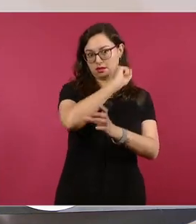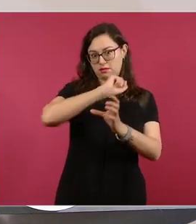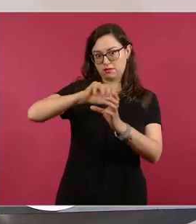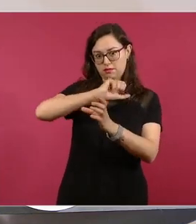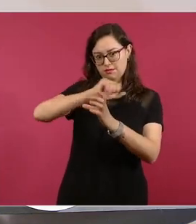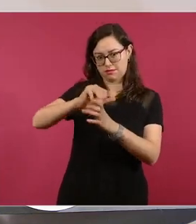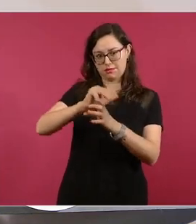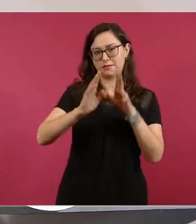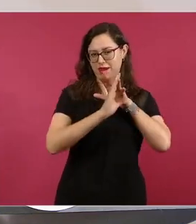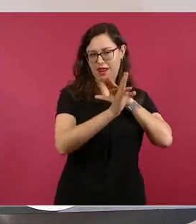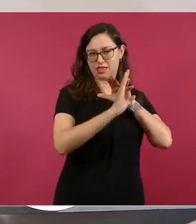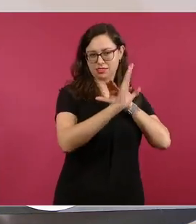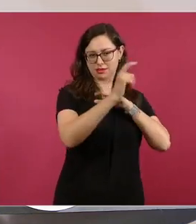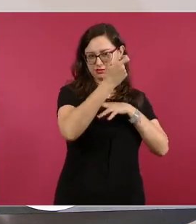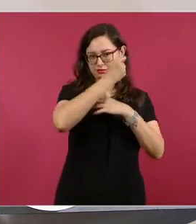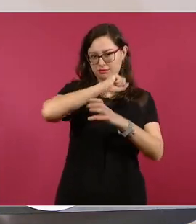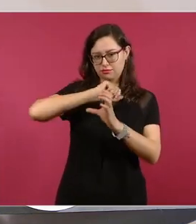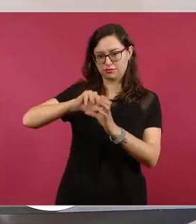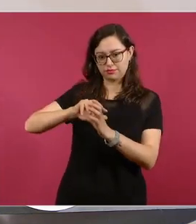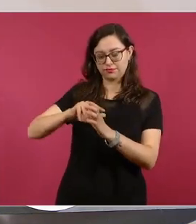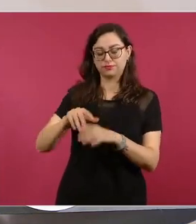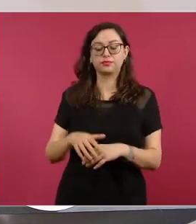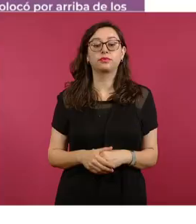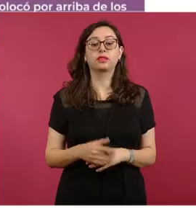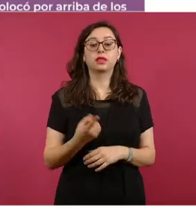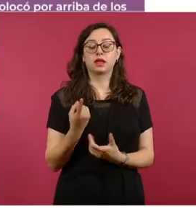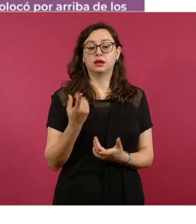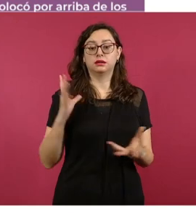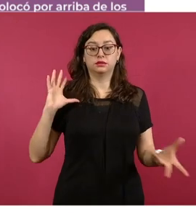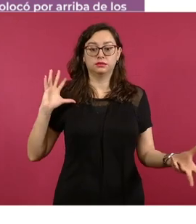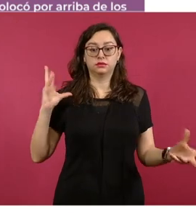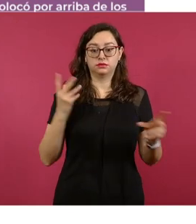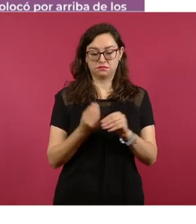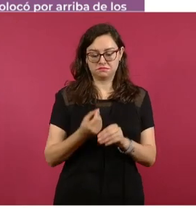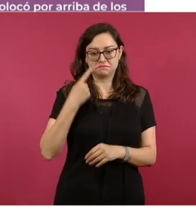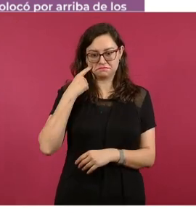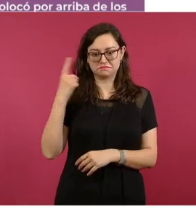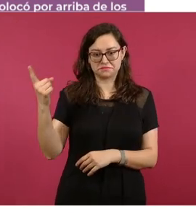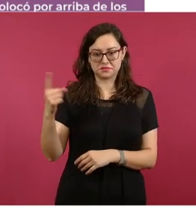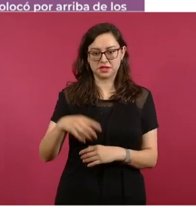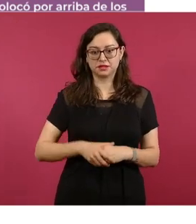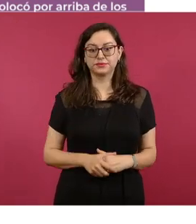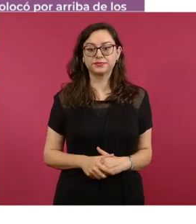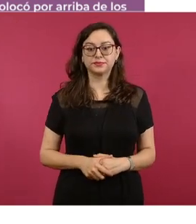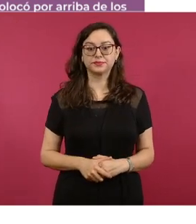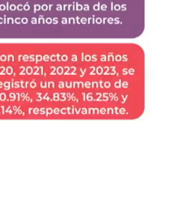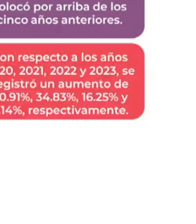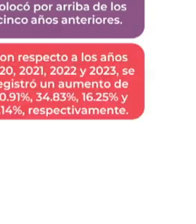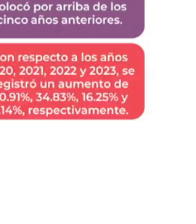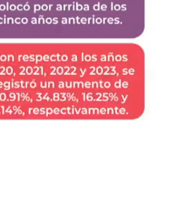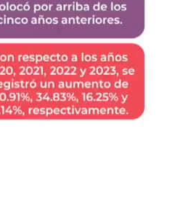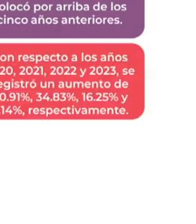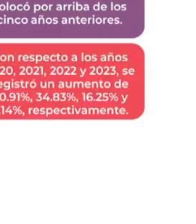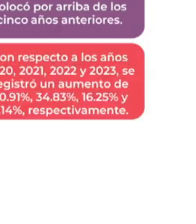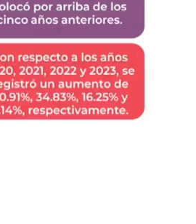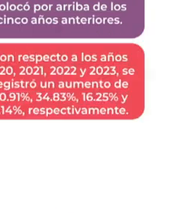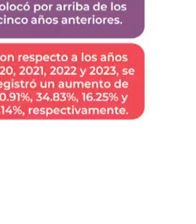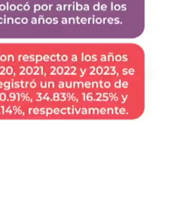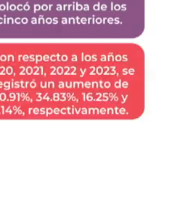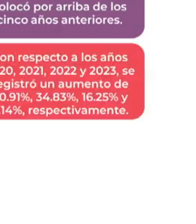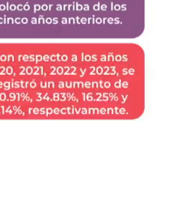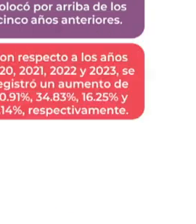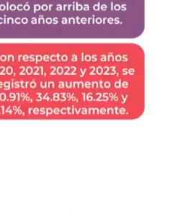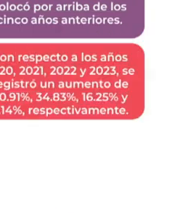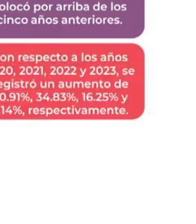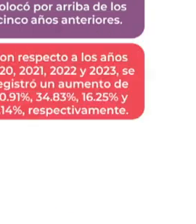2024 las remesas alcanzaron los cuatro mil 575 millones de dólares, quedando por arriba de los